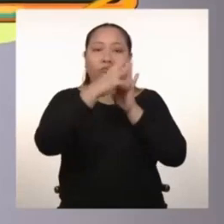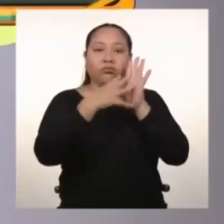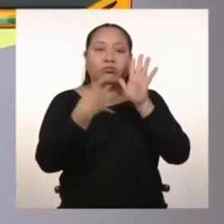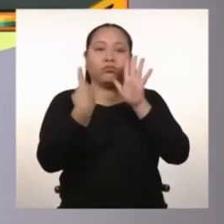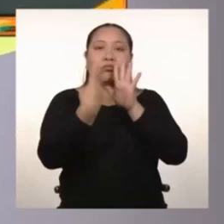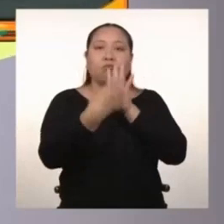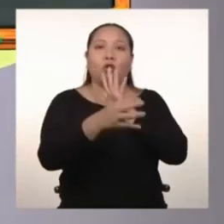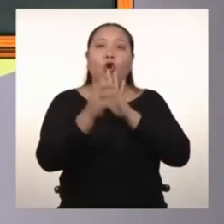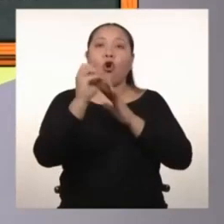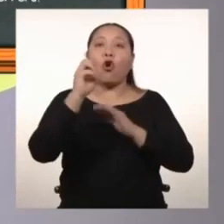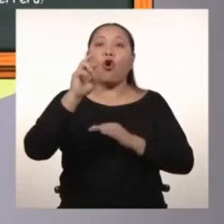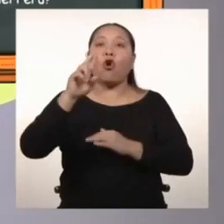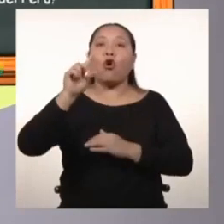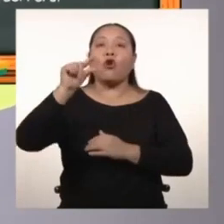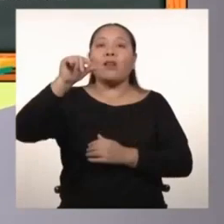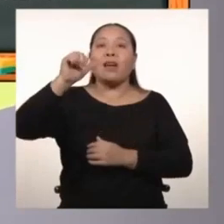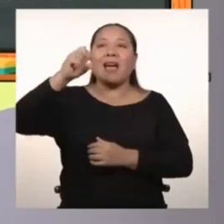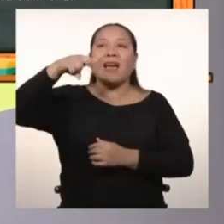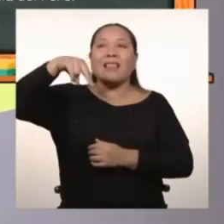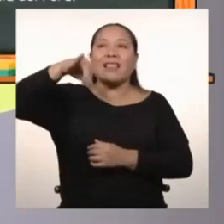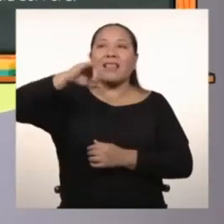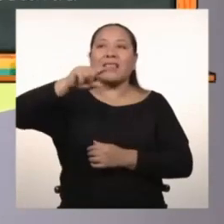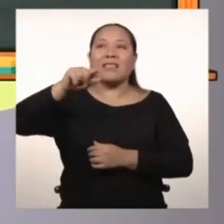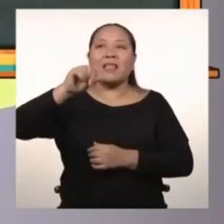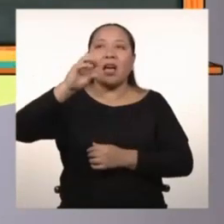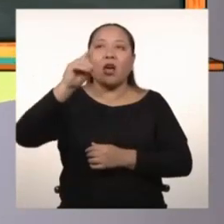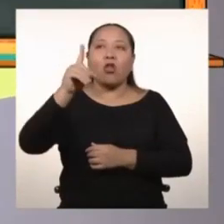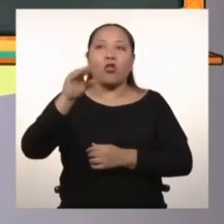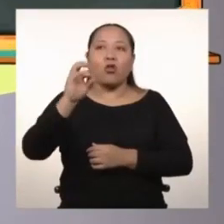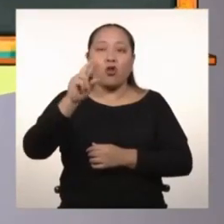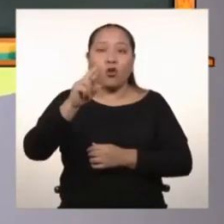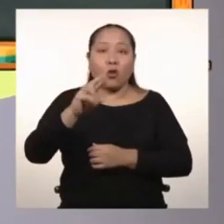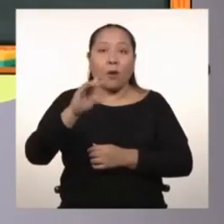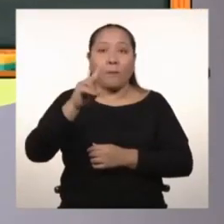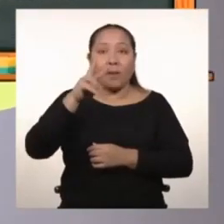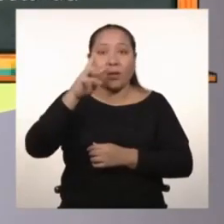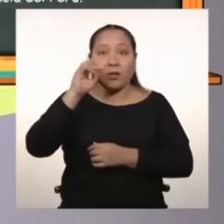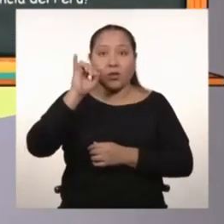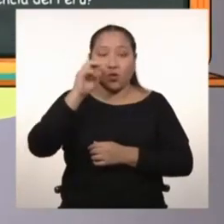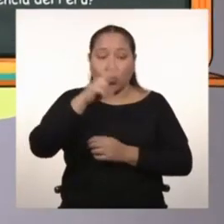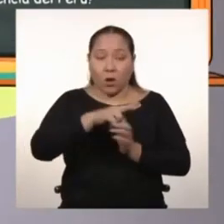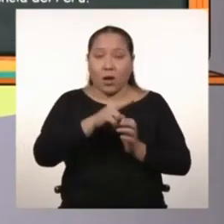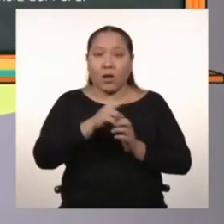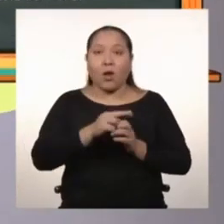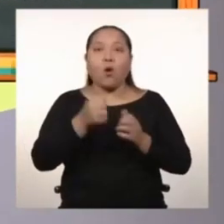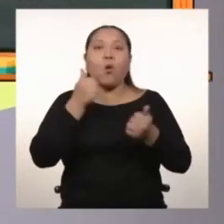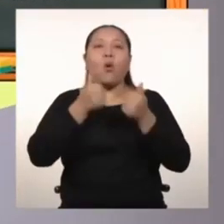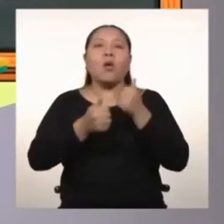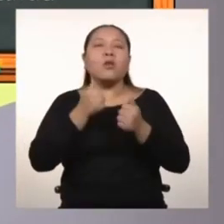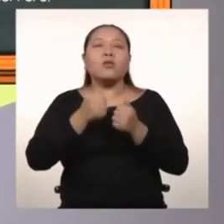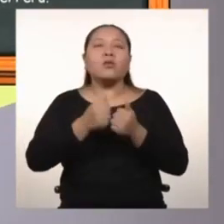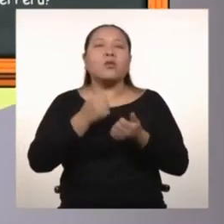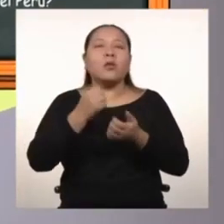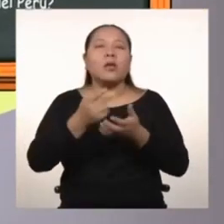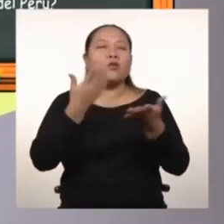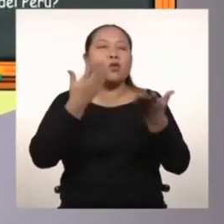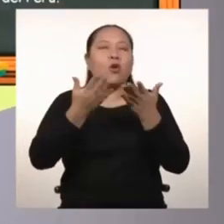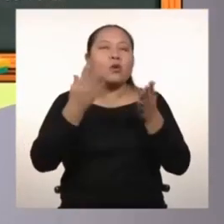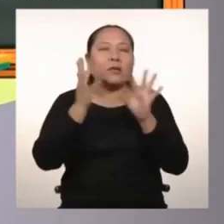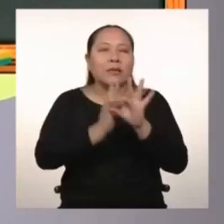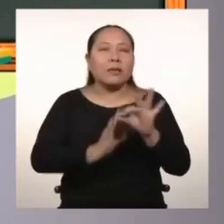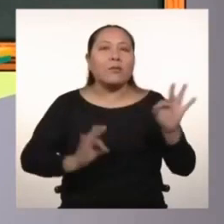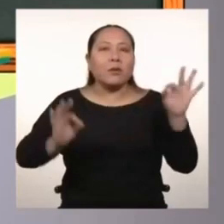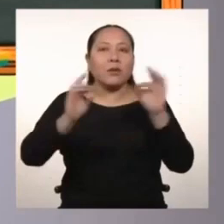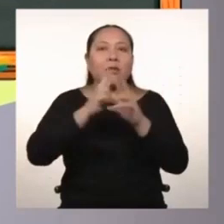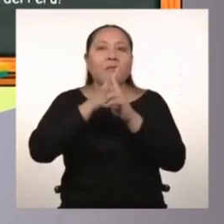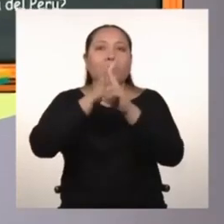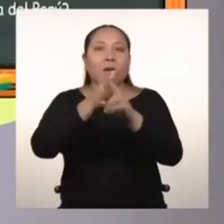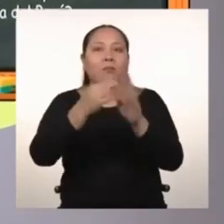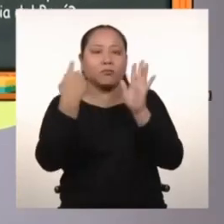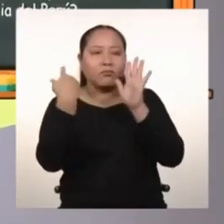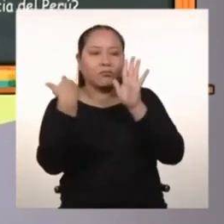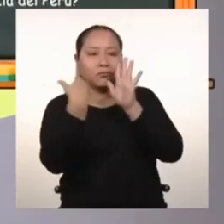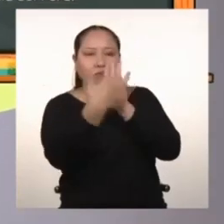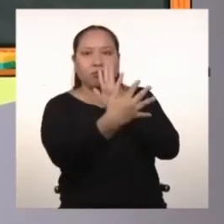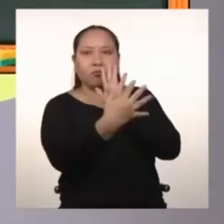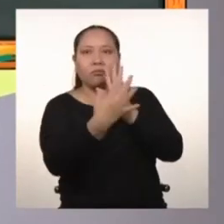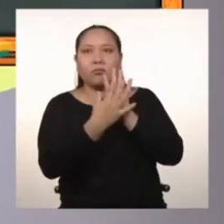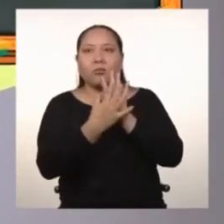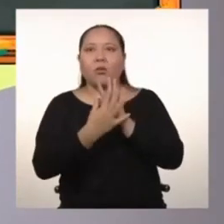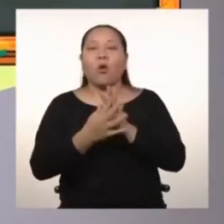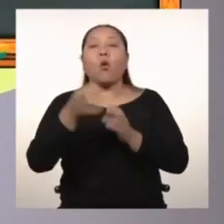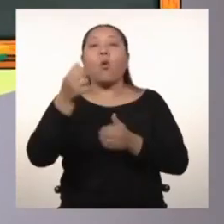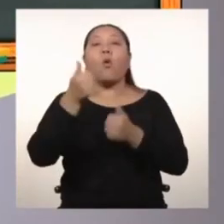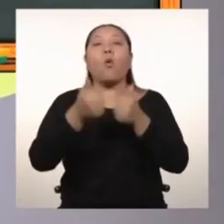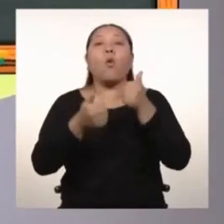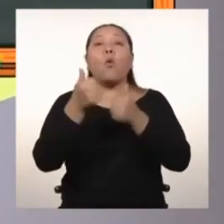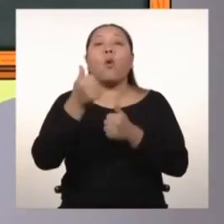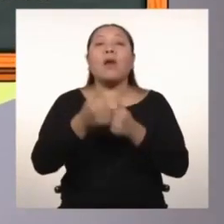sobre los principales aspectos que debemos tener en cuenta para responder a la pregunta. ¿Cuán